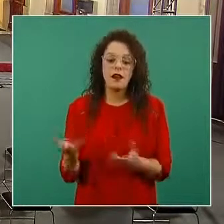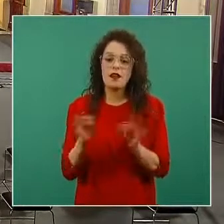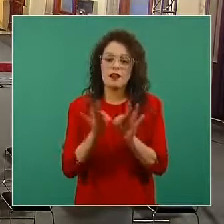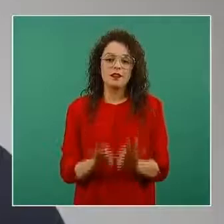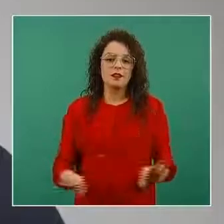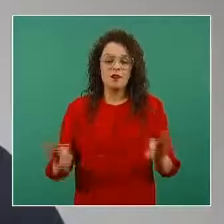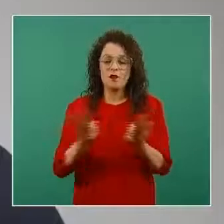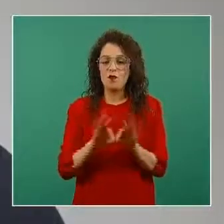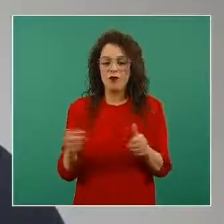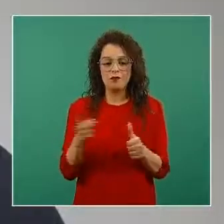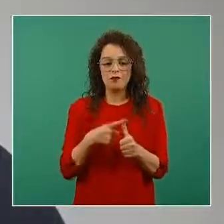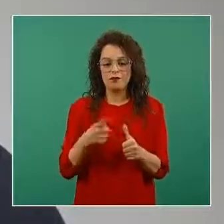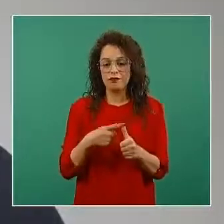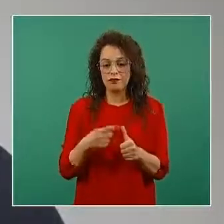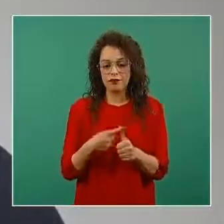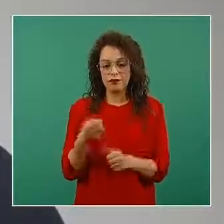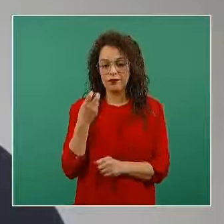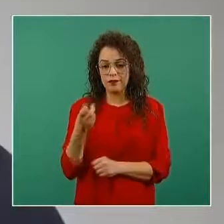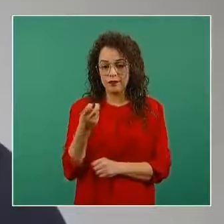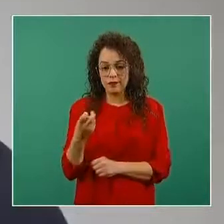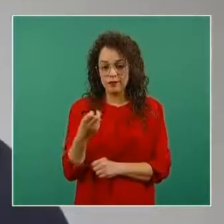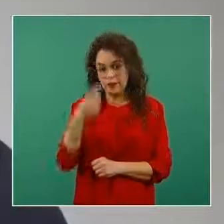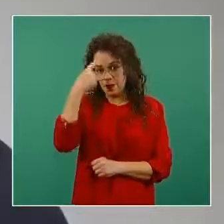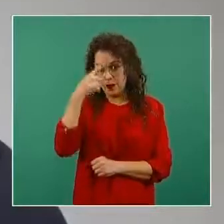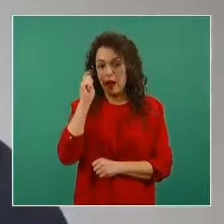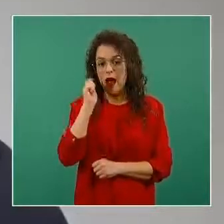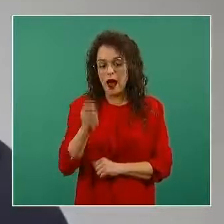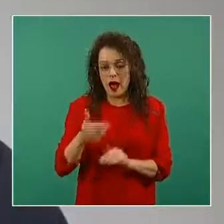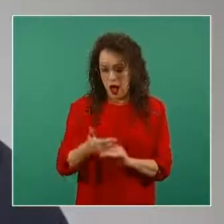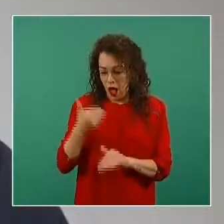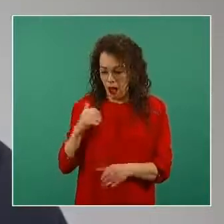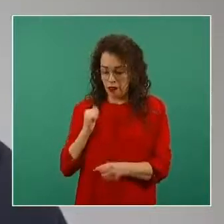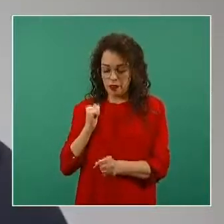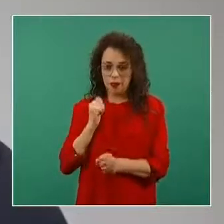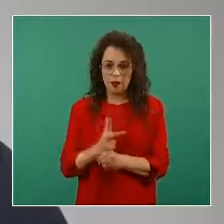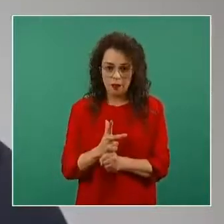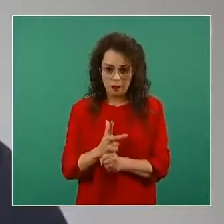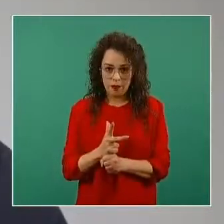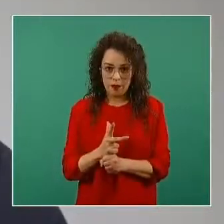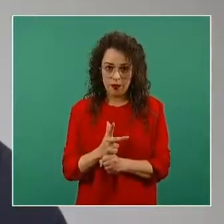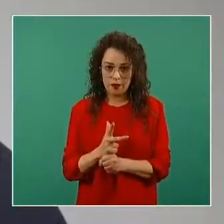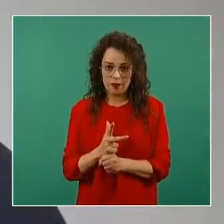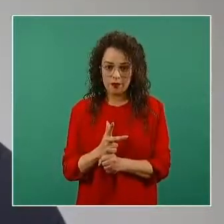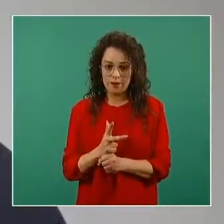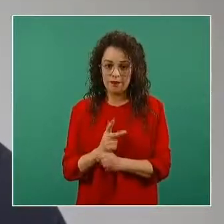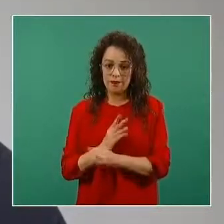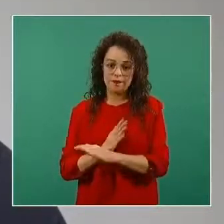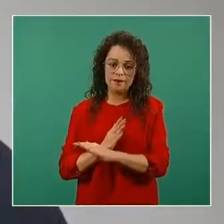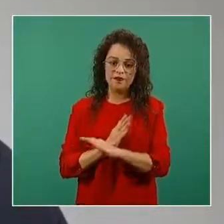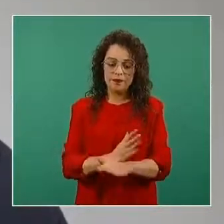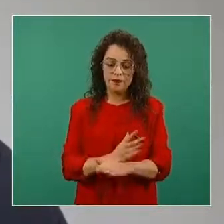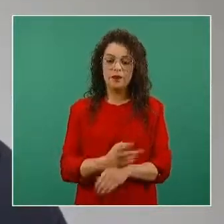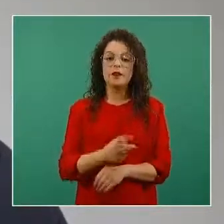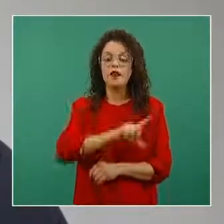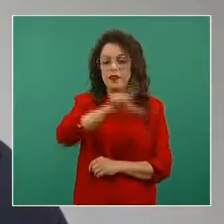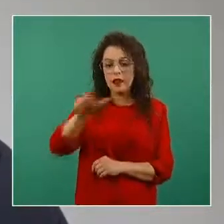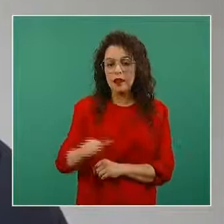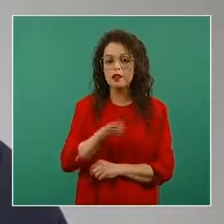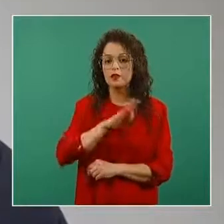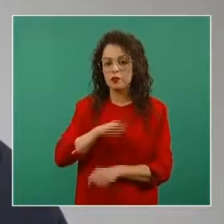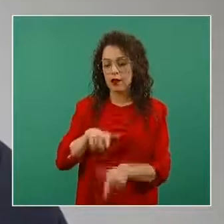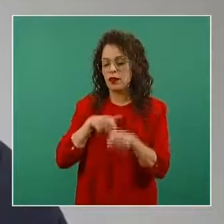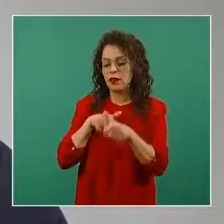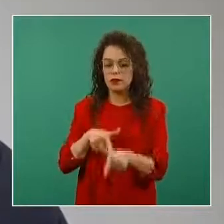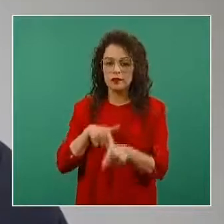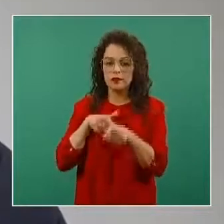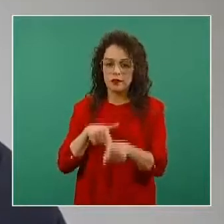principal, la acción de salud pública principal preventiva que nos ayudaría a continuar dando seguimiento y